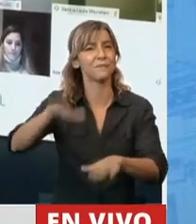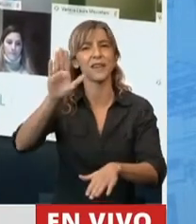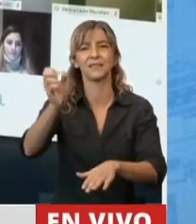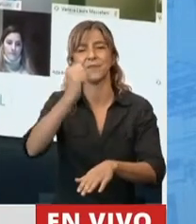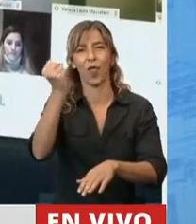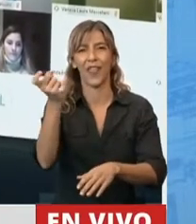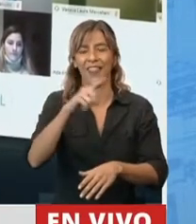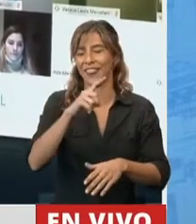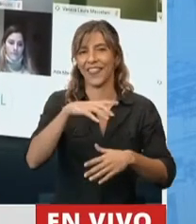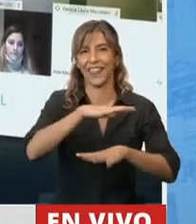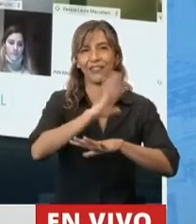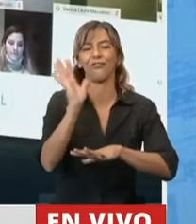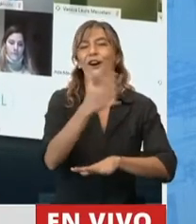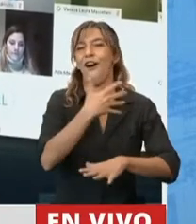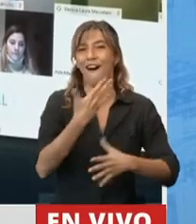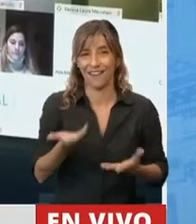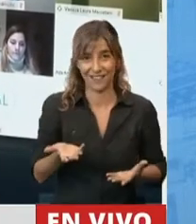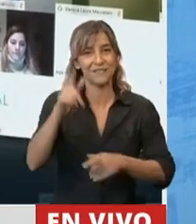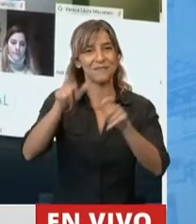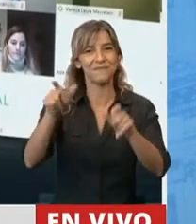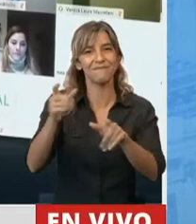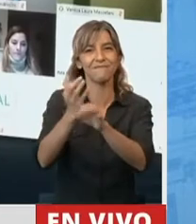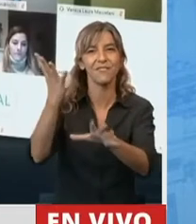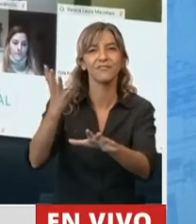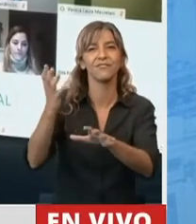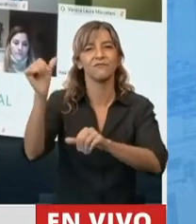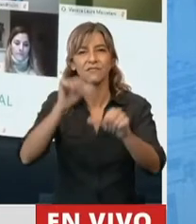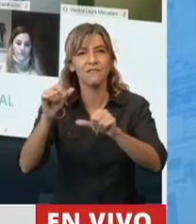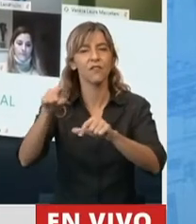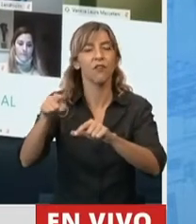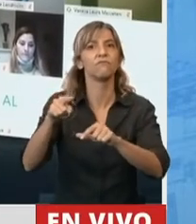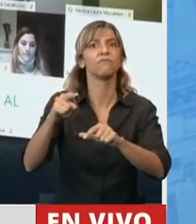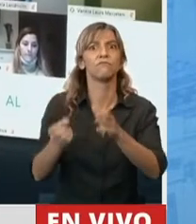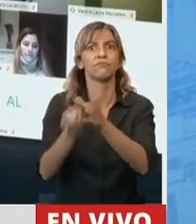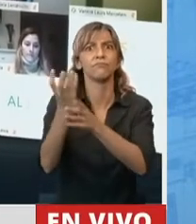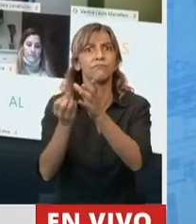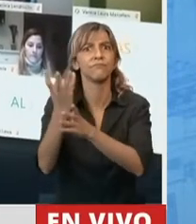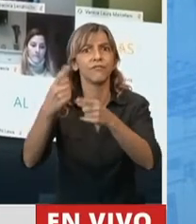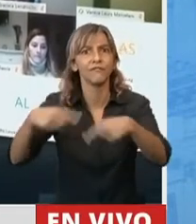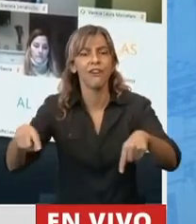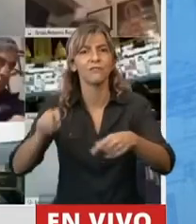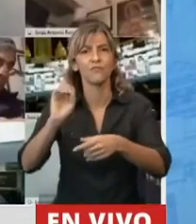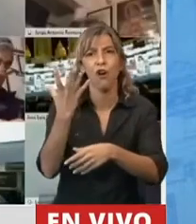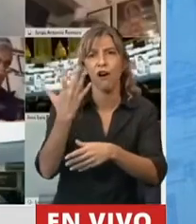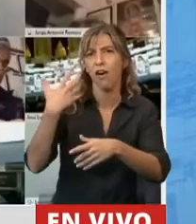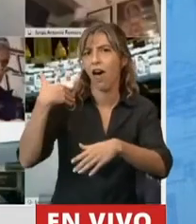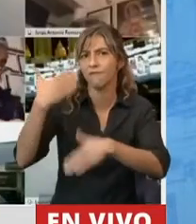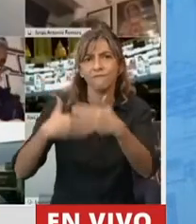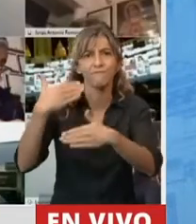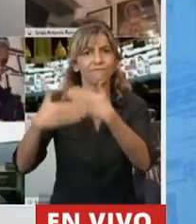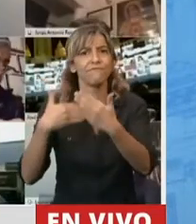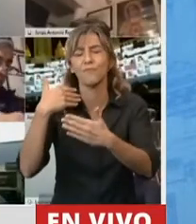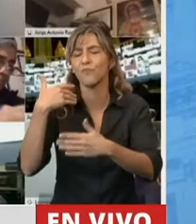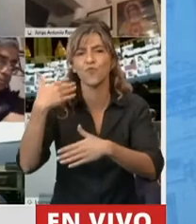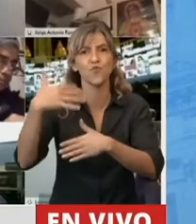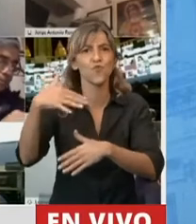conocimientos permitió la expansión de técnicas de producción modernas y eficientes. El conocimiento se